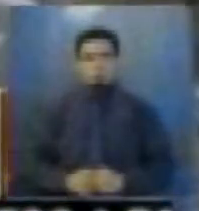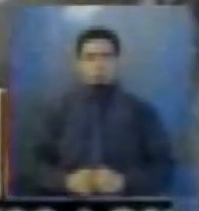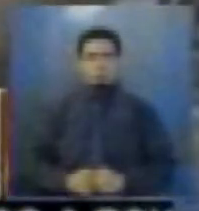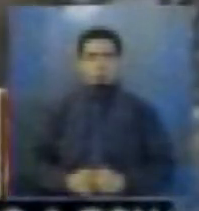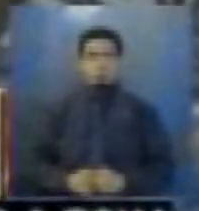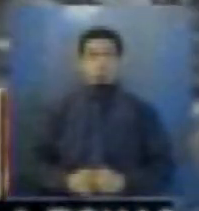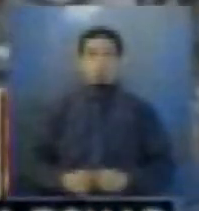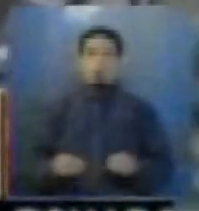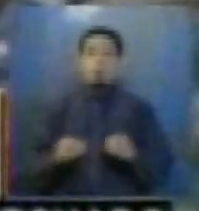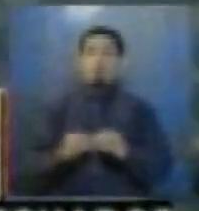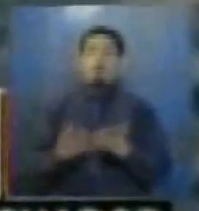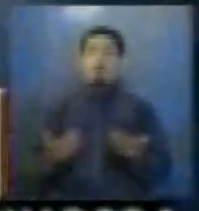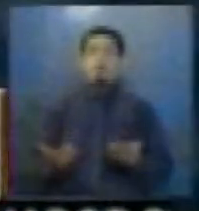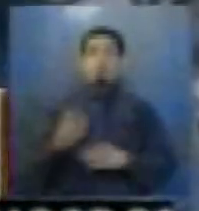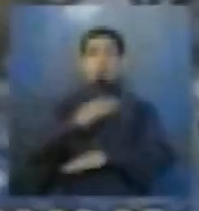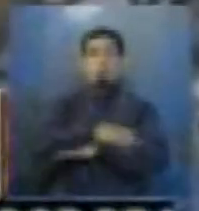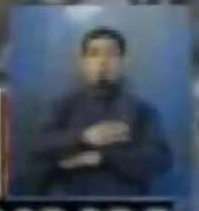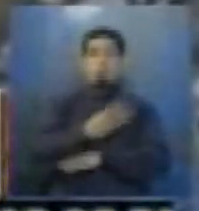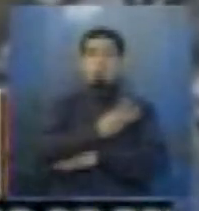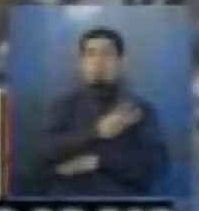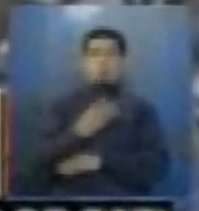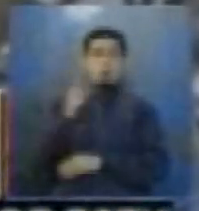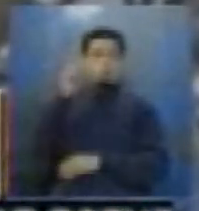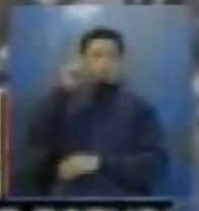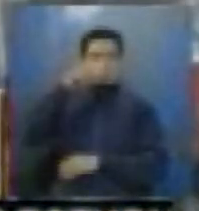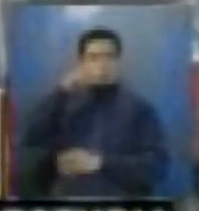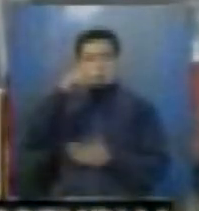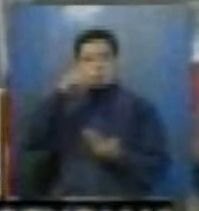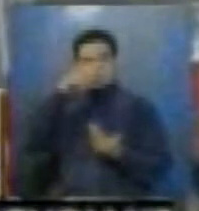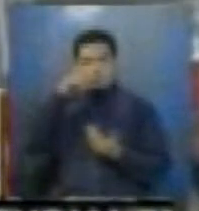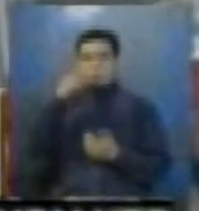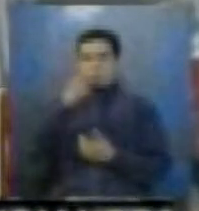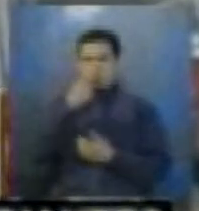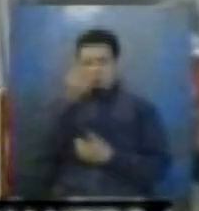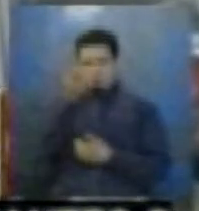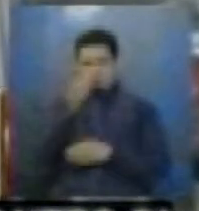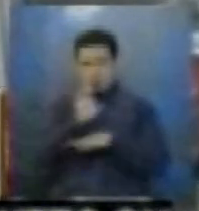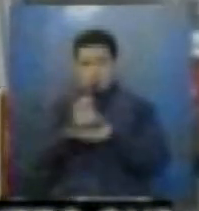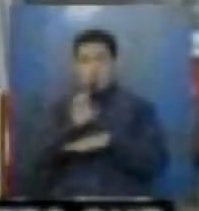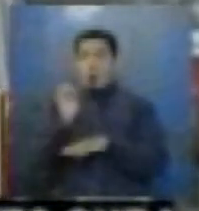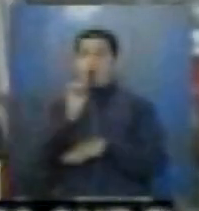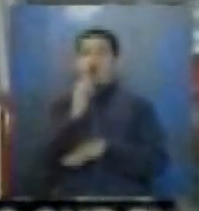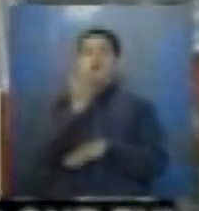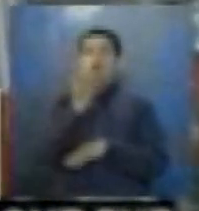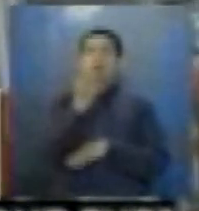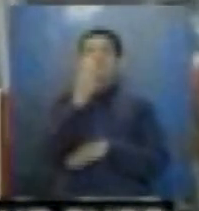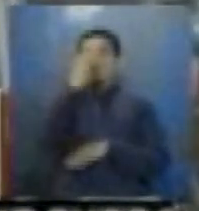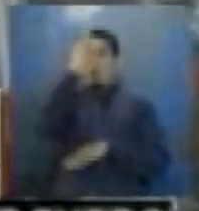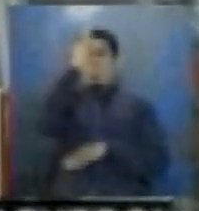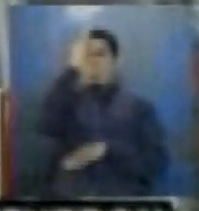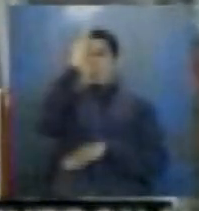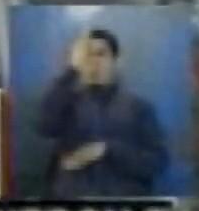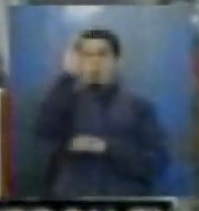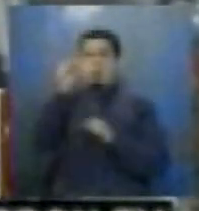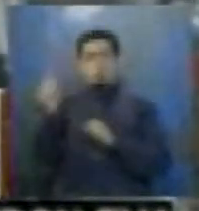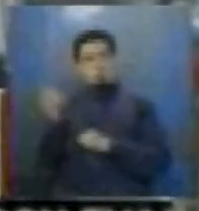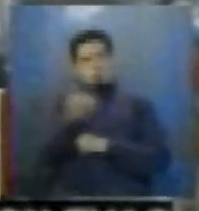la telemedicina o a uno de los 15 hospitales que están preparados para atender los casos detectados de